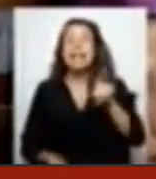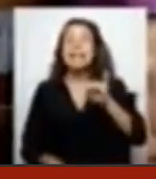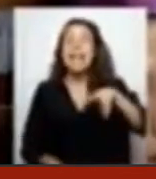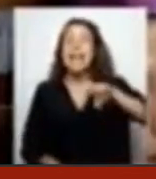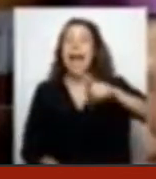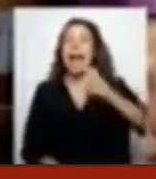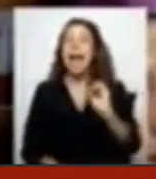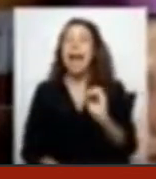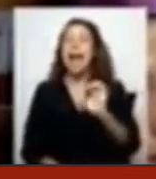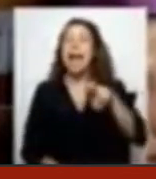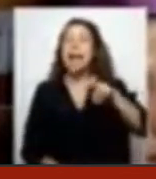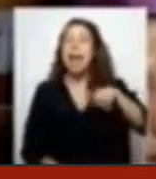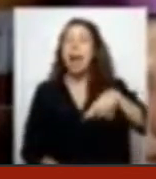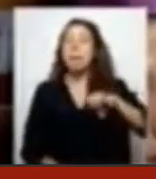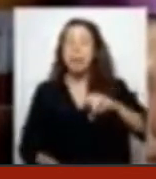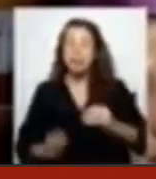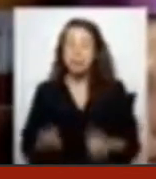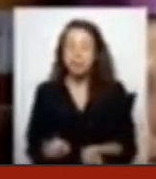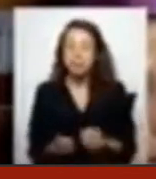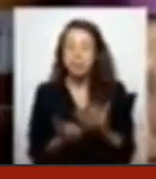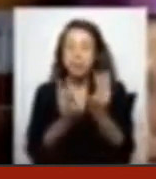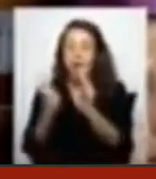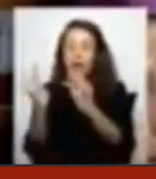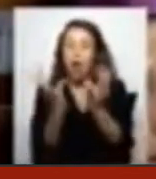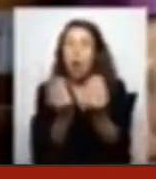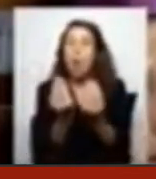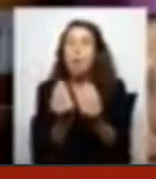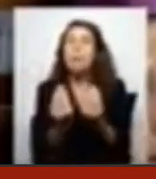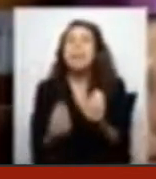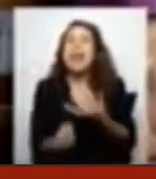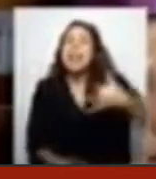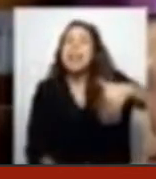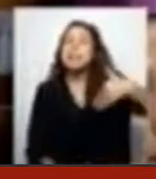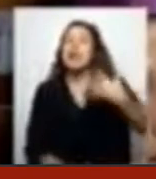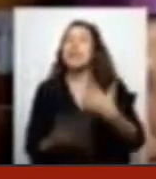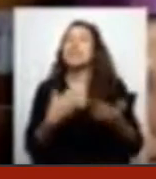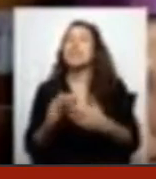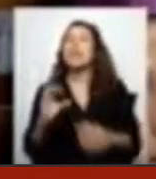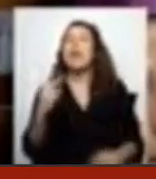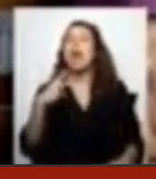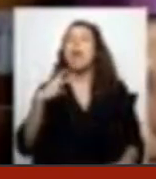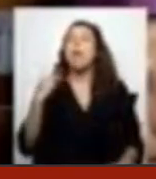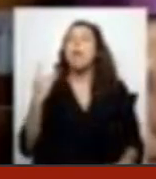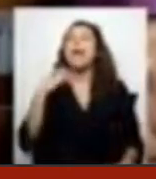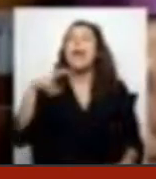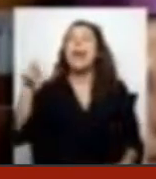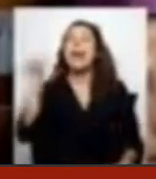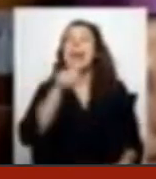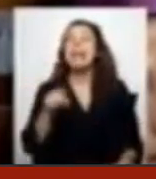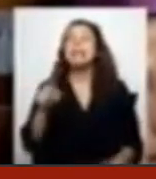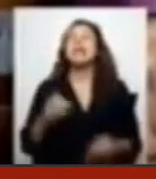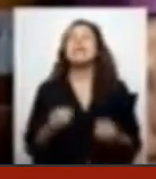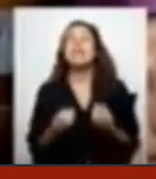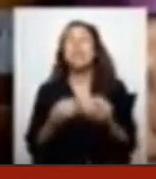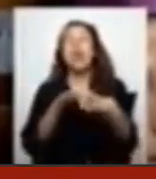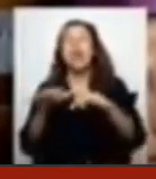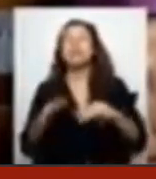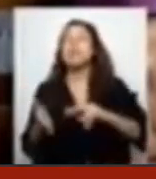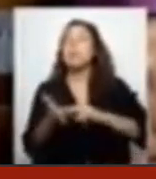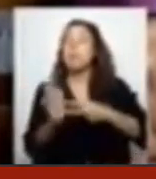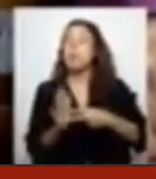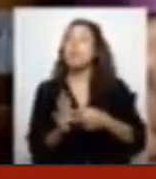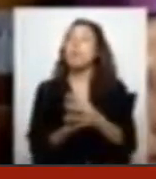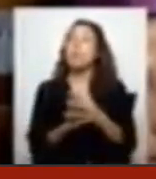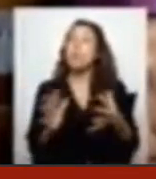un humedal rural importante que tenemos en la provincia de Cauquenes, y asimismo está estudiado, va a generar efectos perjudiciales en